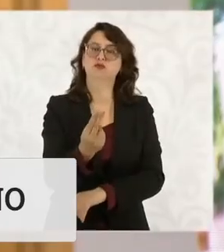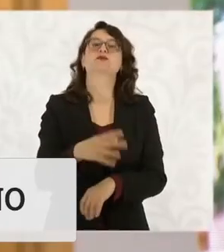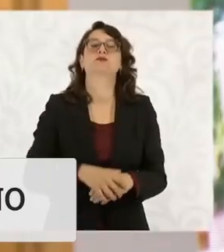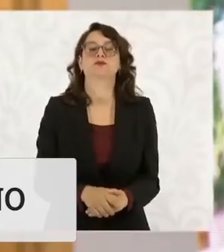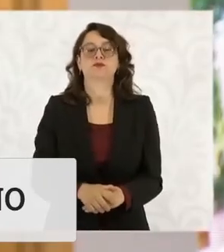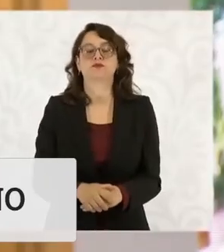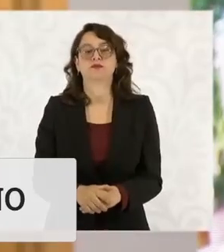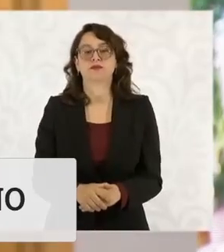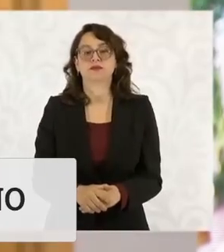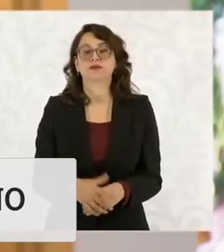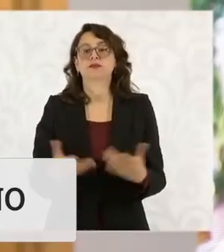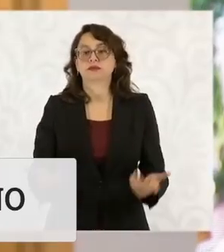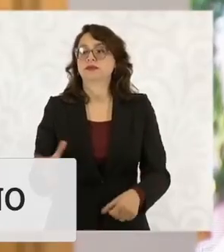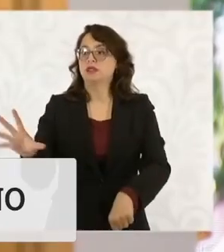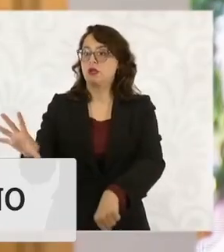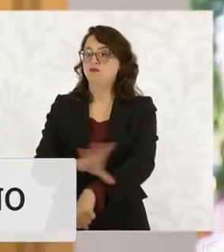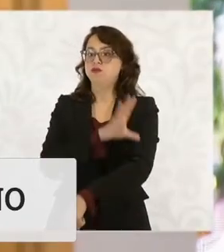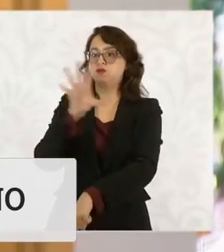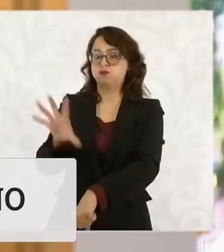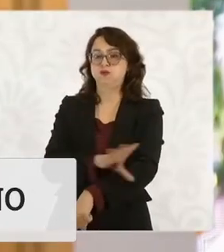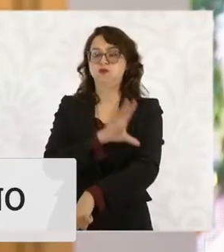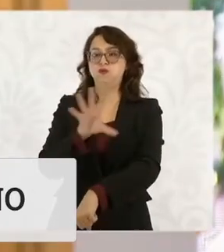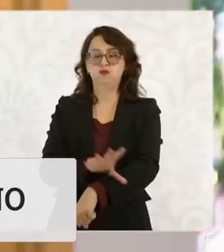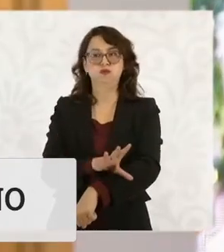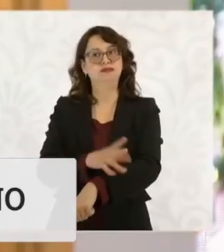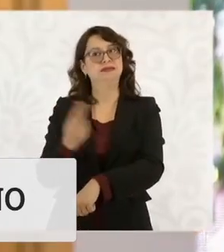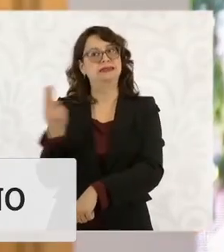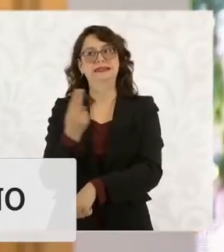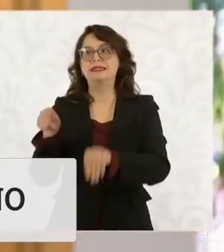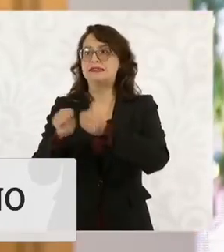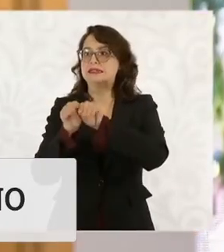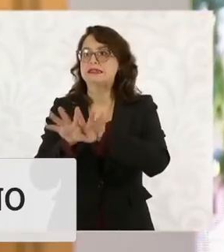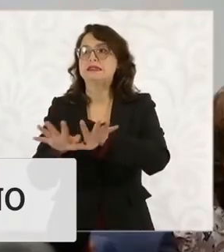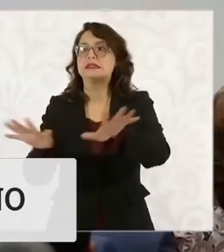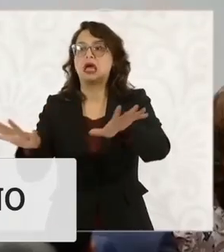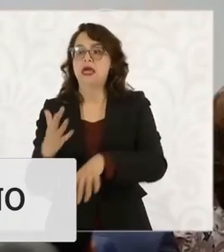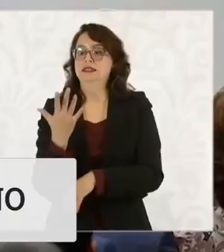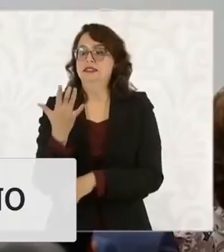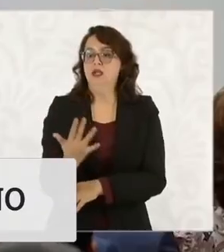la capacidad de generación eléctrica del Estado mexicano de